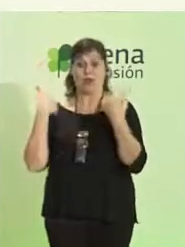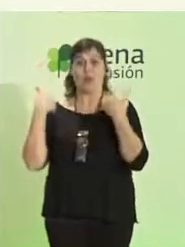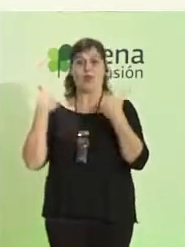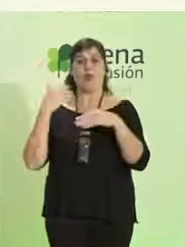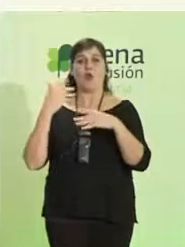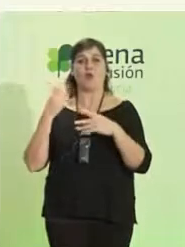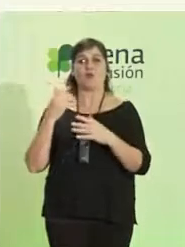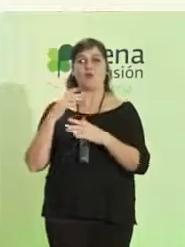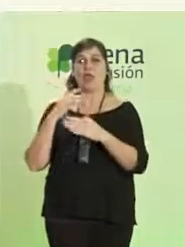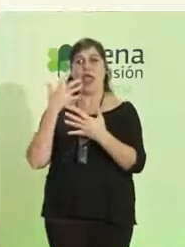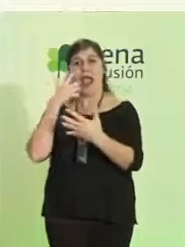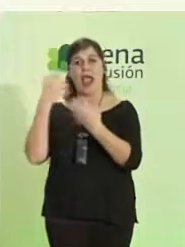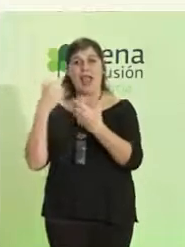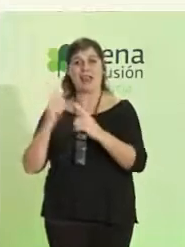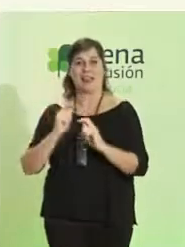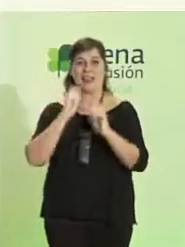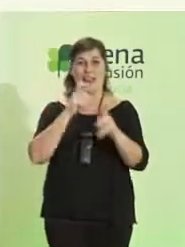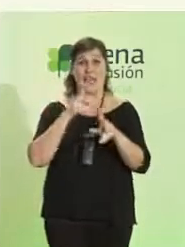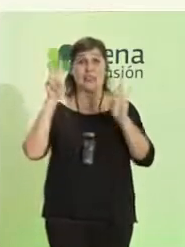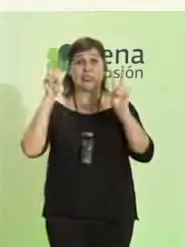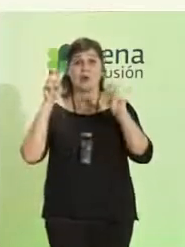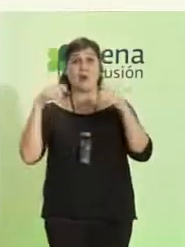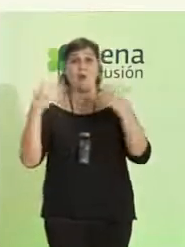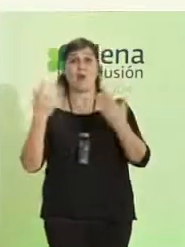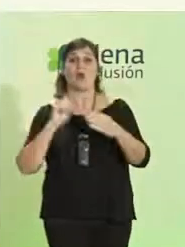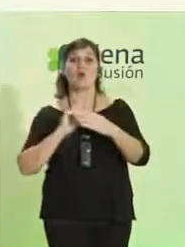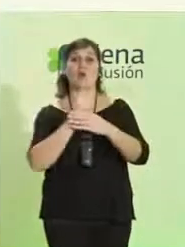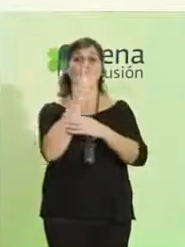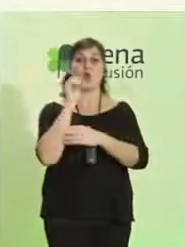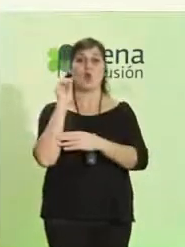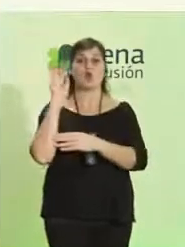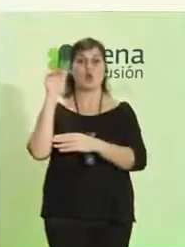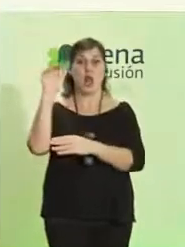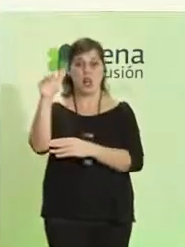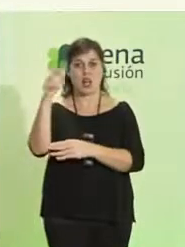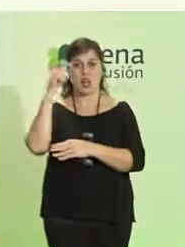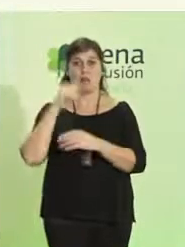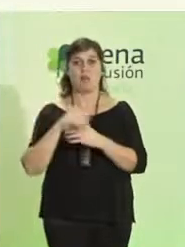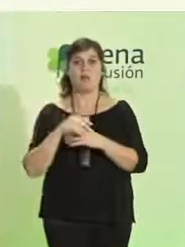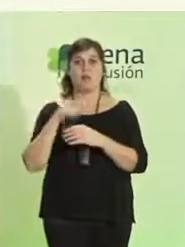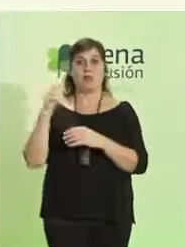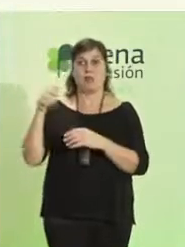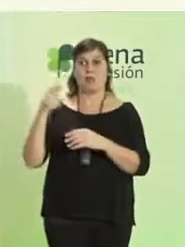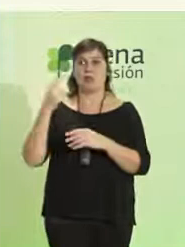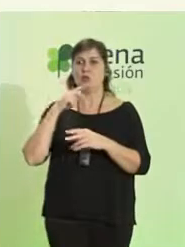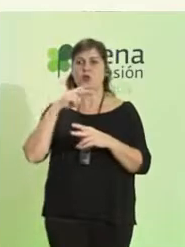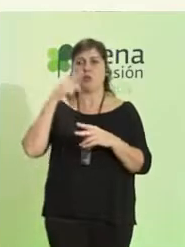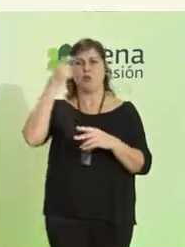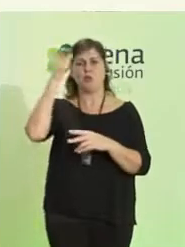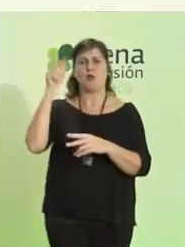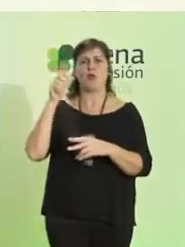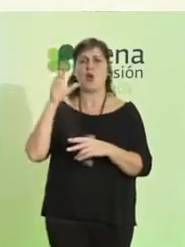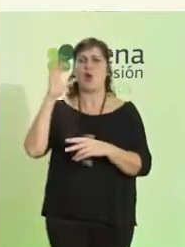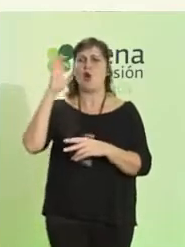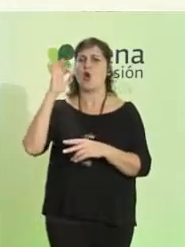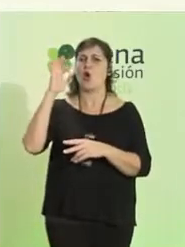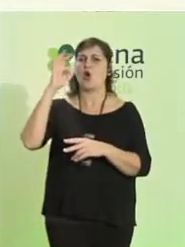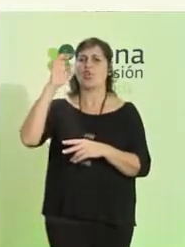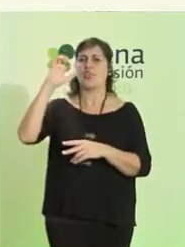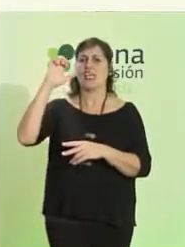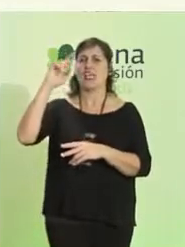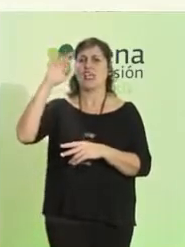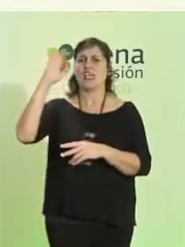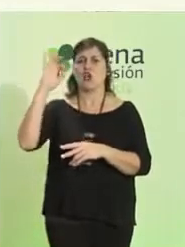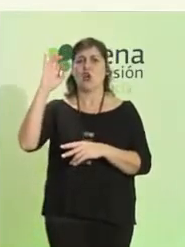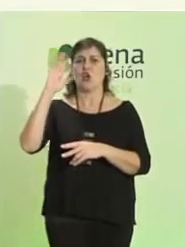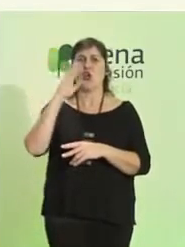arte y con la temática de innovación rural. Fue en Otero de Herreros, si no lo estoy diciendo, Otero de Herreros. ¿Eh? Otero de Herreros